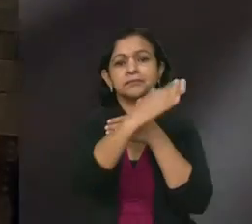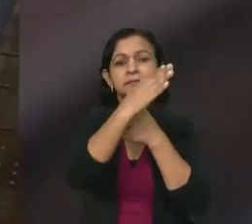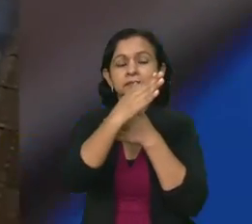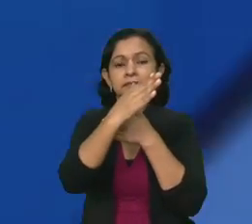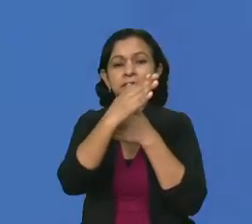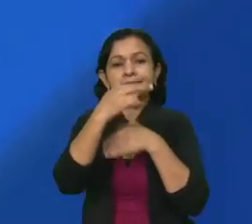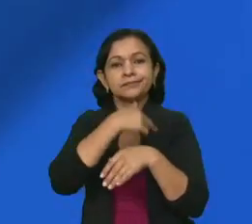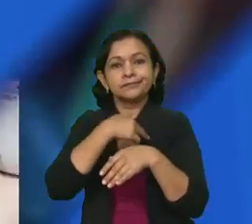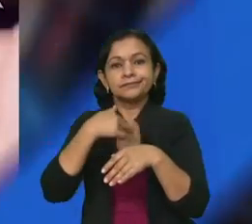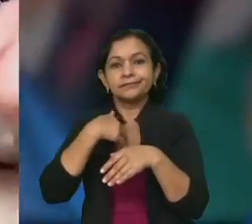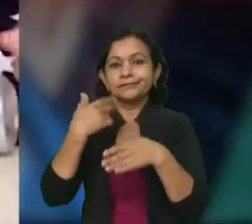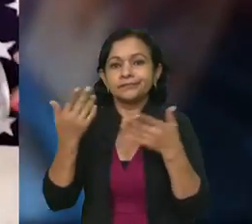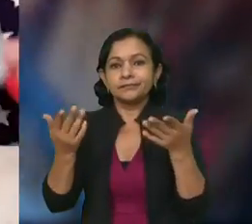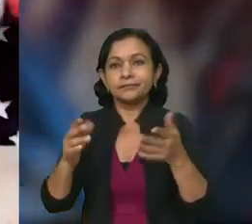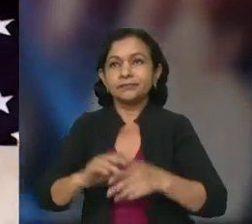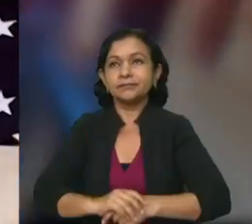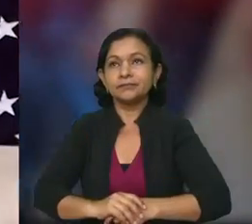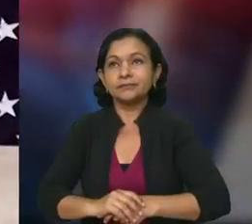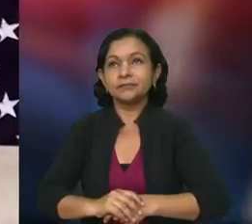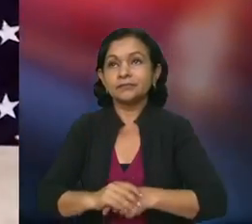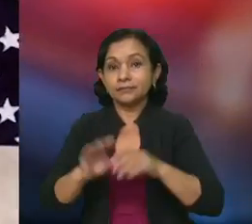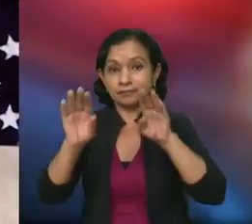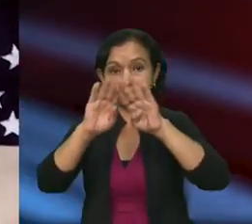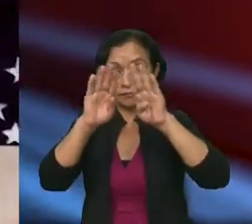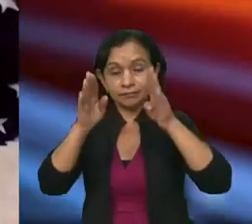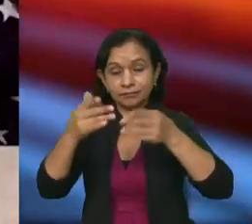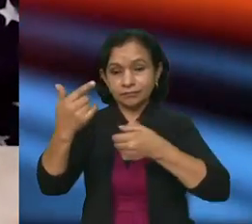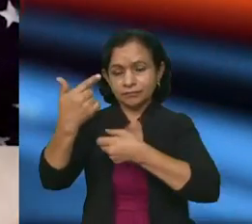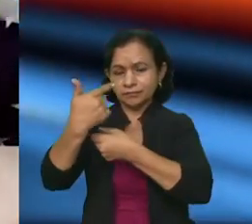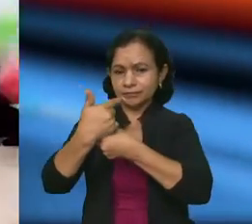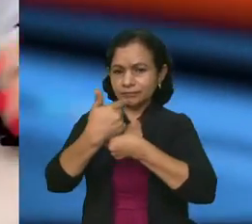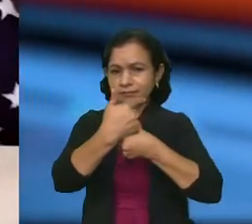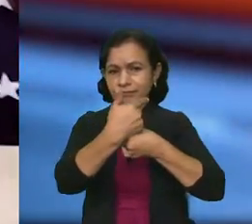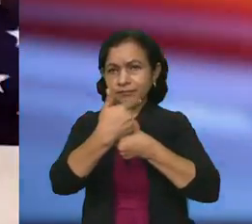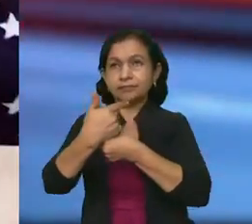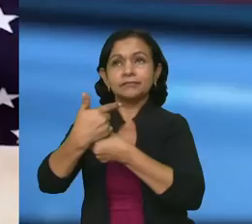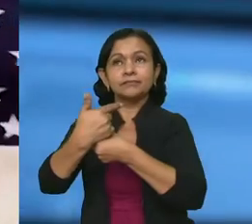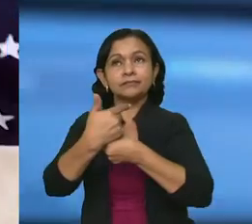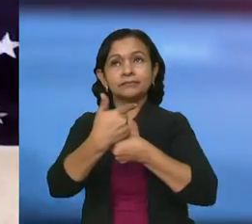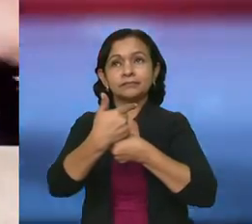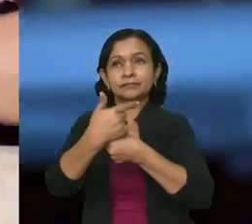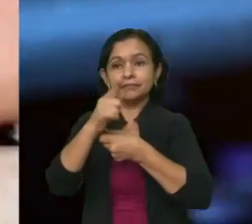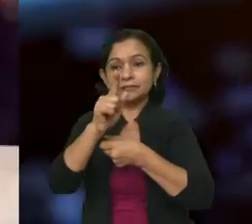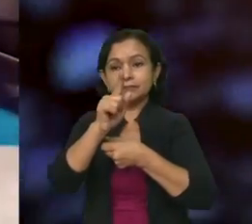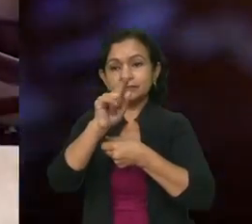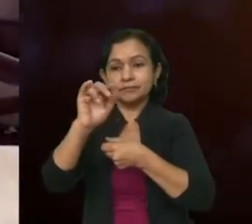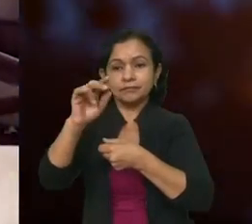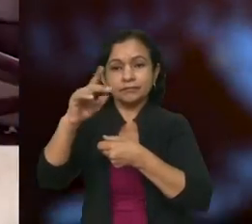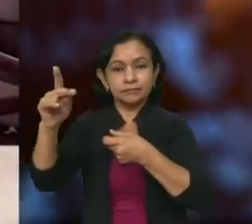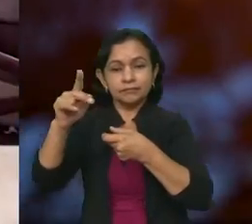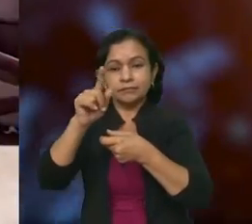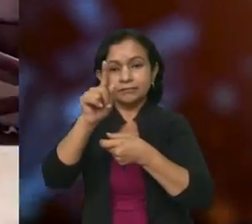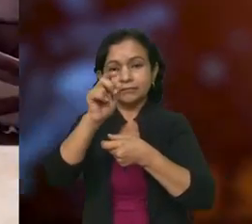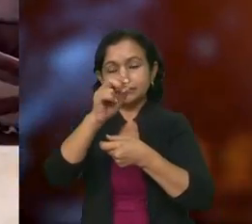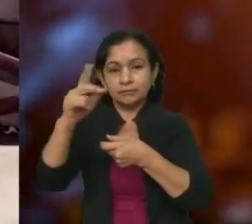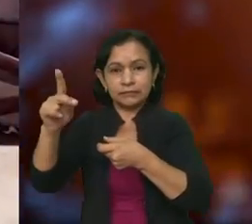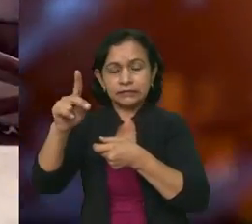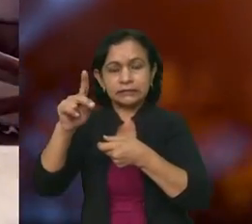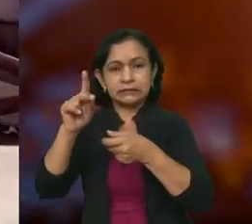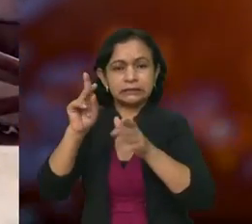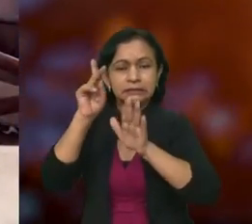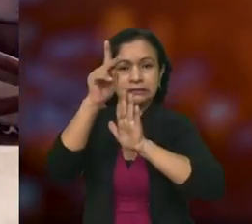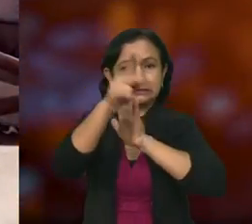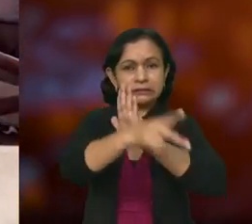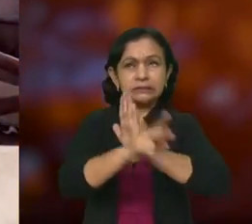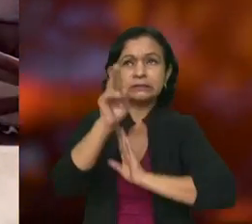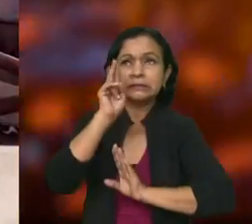se ha hecho viral. Esta joven se grababa a sí misma para un video de TikTok y ahora su clip está dando la vuelta al mundo,